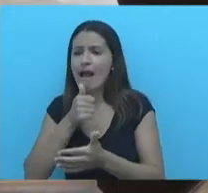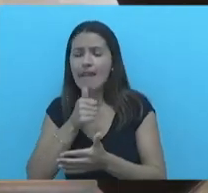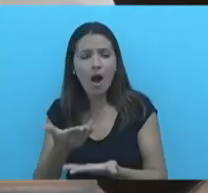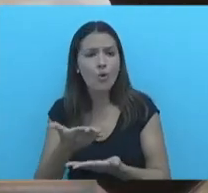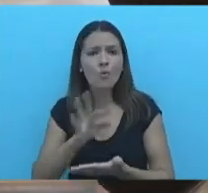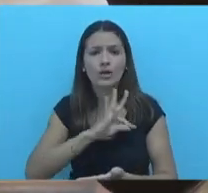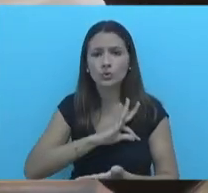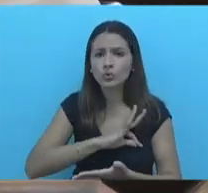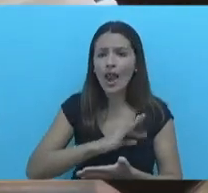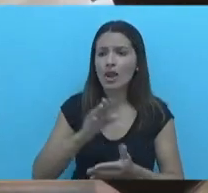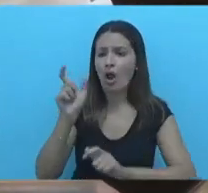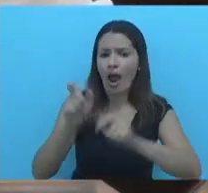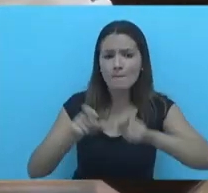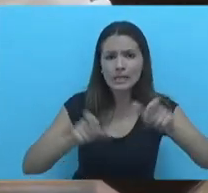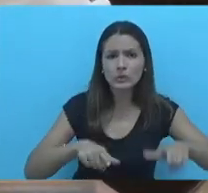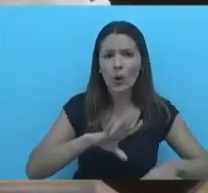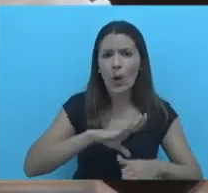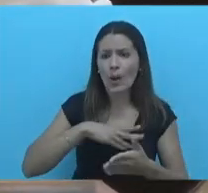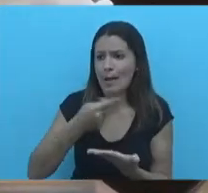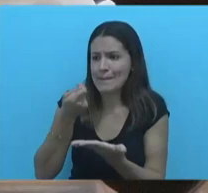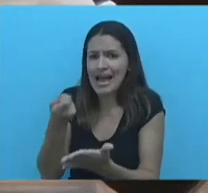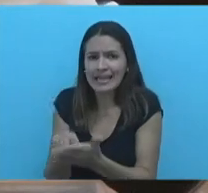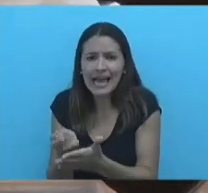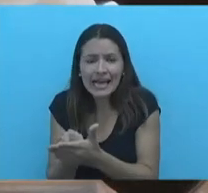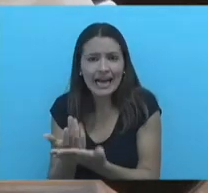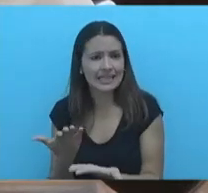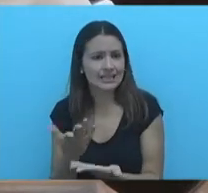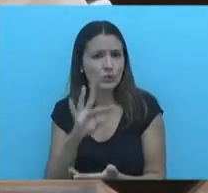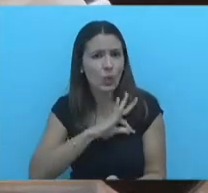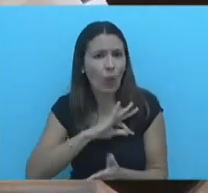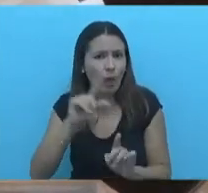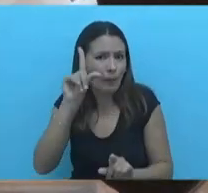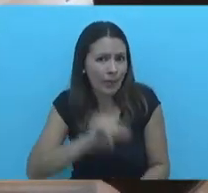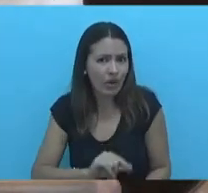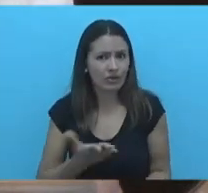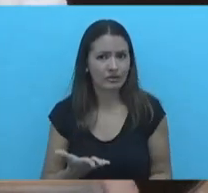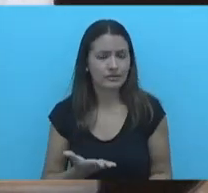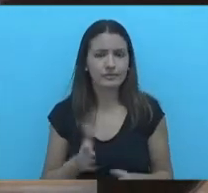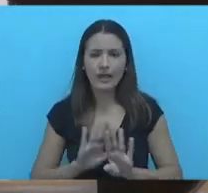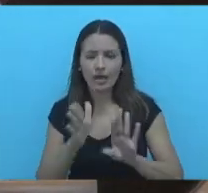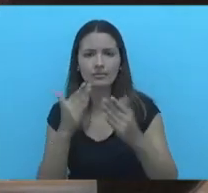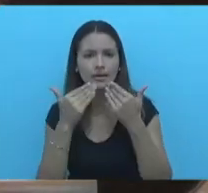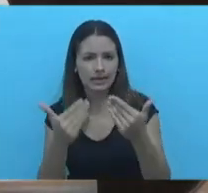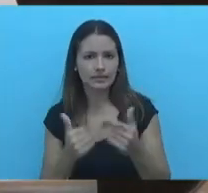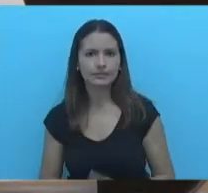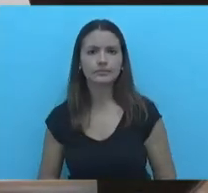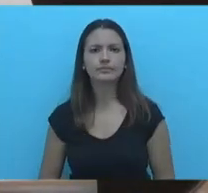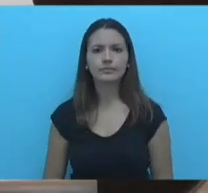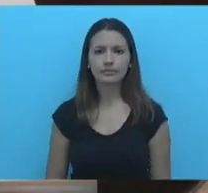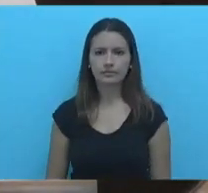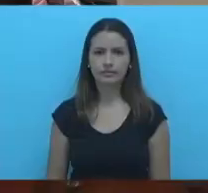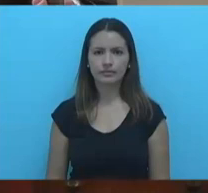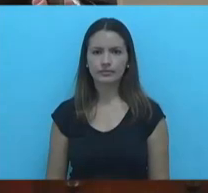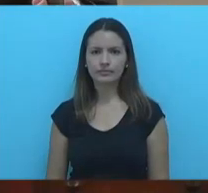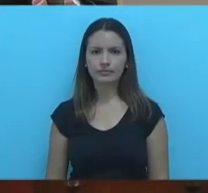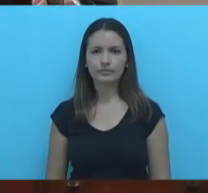salarios, a las jubilaciones, a los trabajadores de ingresos fijos y tiran para arriba la inflación. Muchas gracias. Gracias, diputado. A